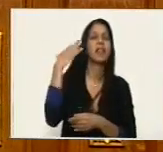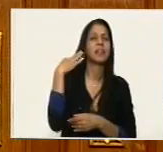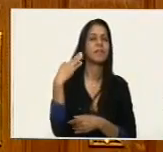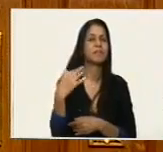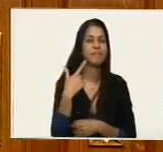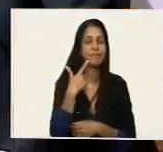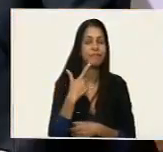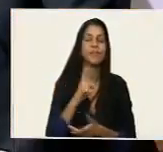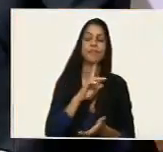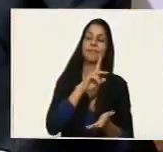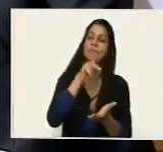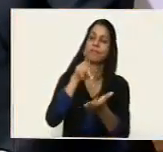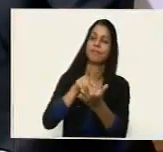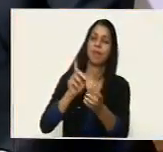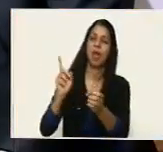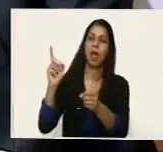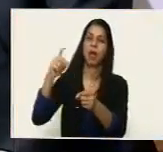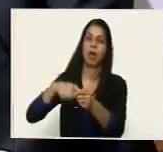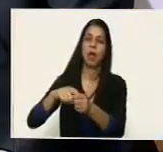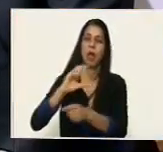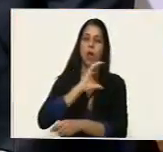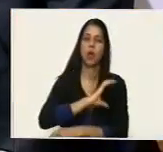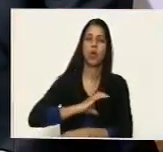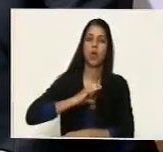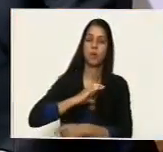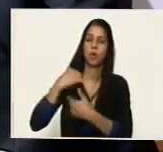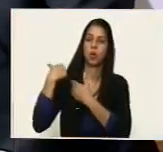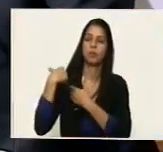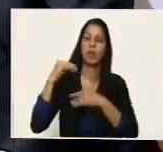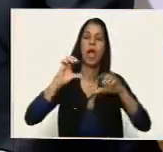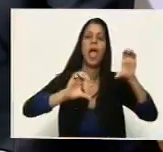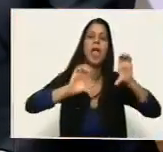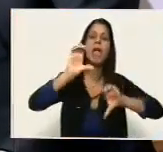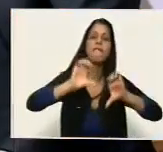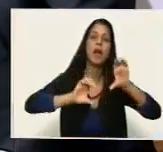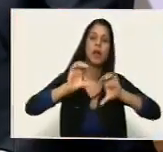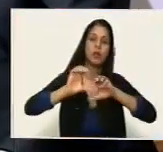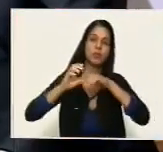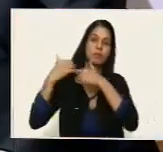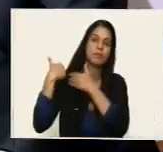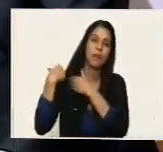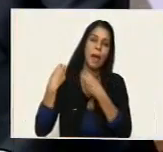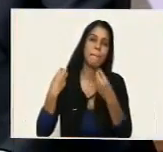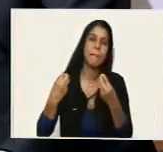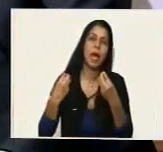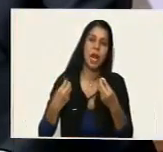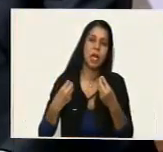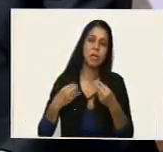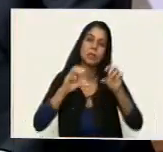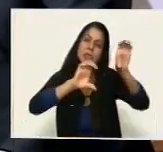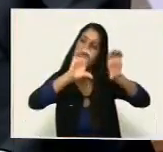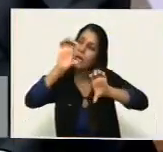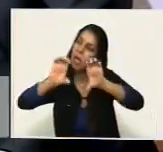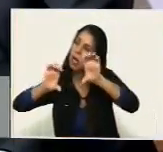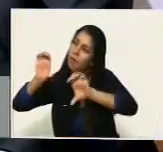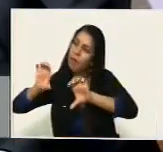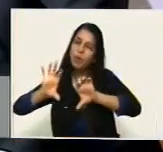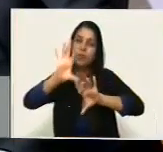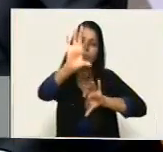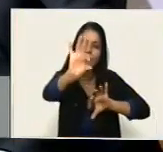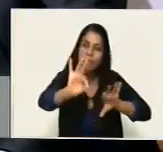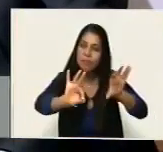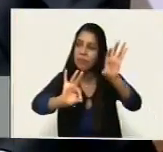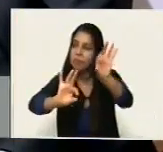de mérito, a esa comisión de evaluación, para buscar los mejores perfiles, como lo